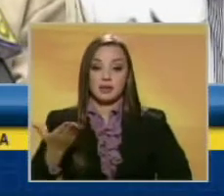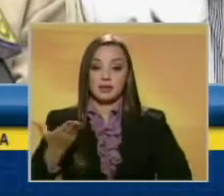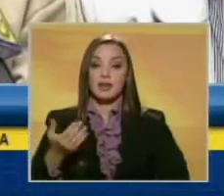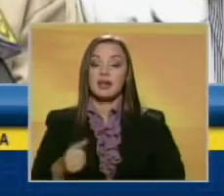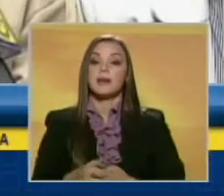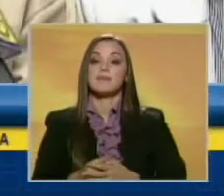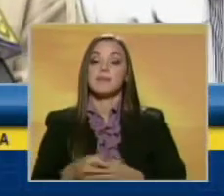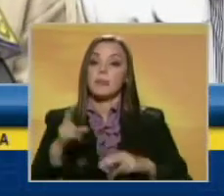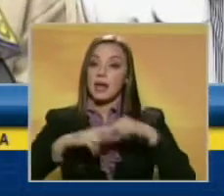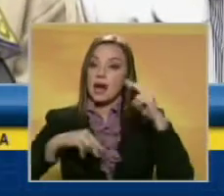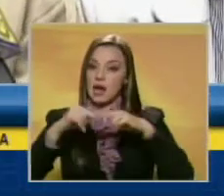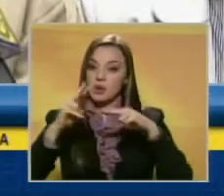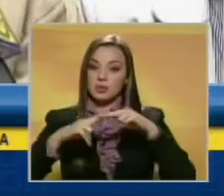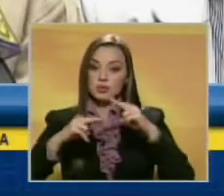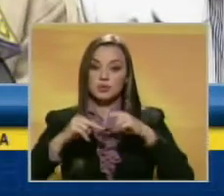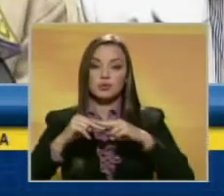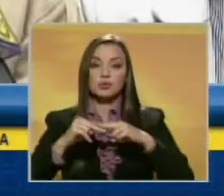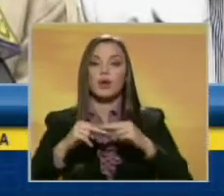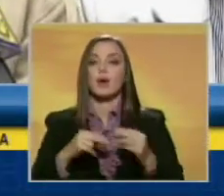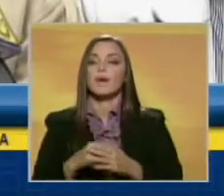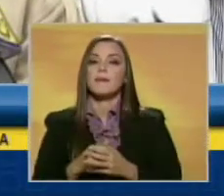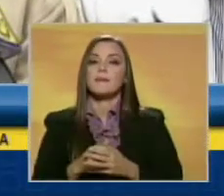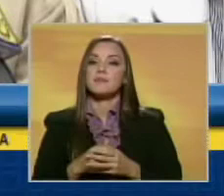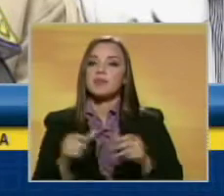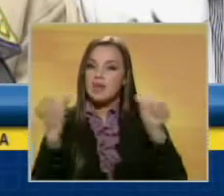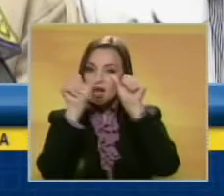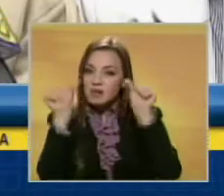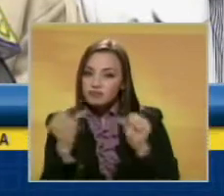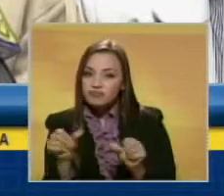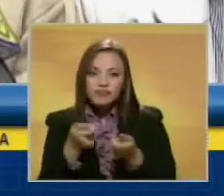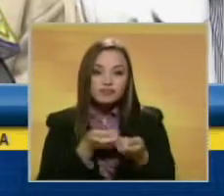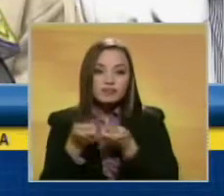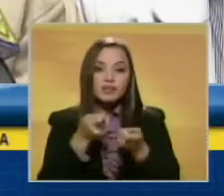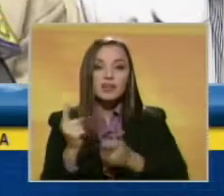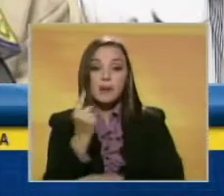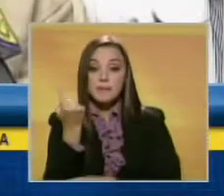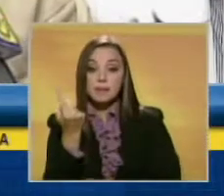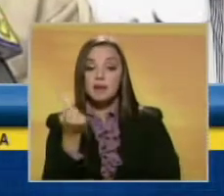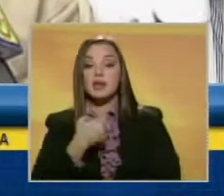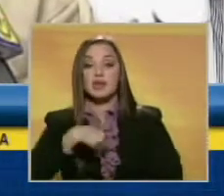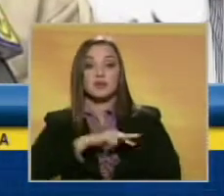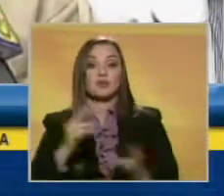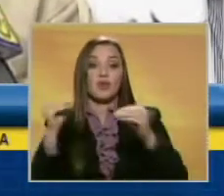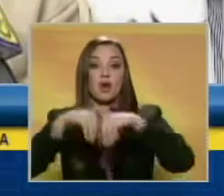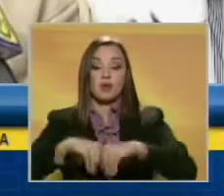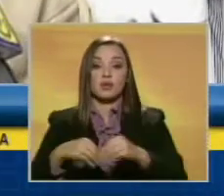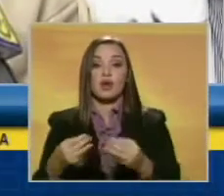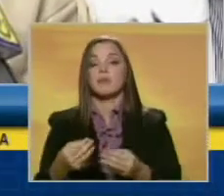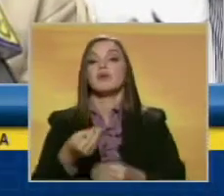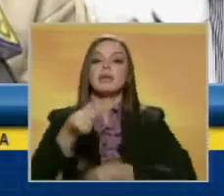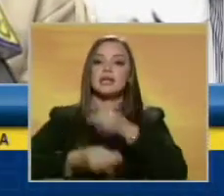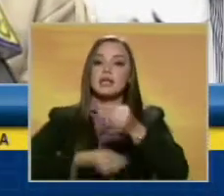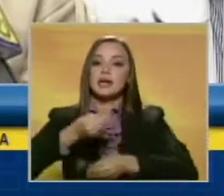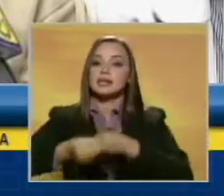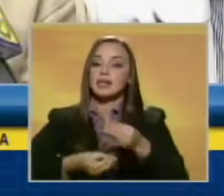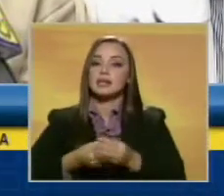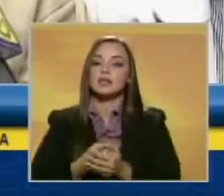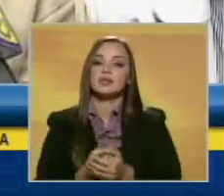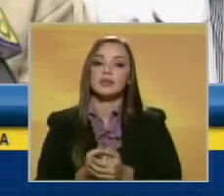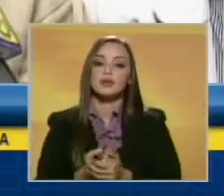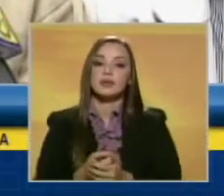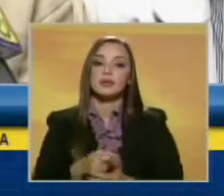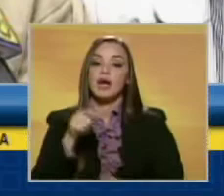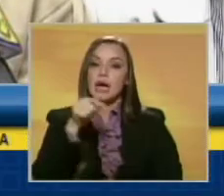construcción de candidaturas unitarias a través del método de las primarias acordada por todos nosotros y que se realizó con una